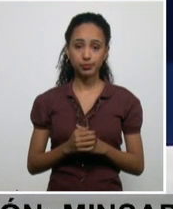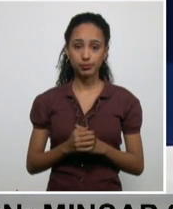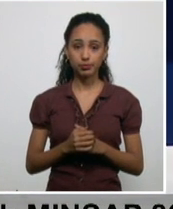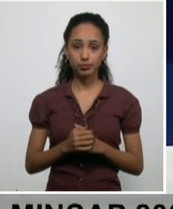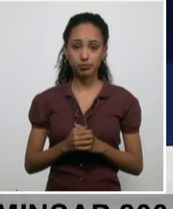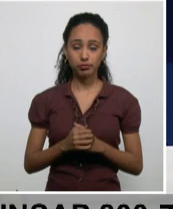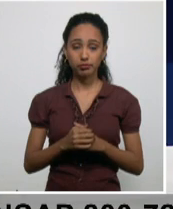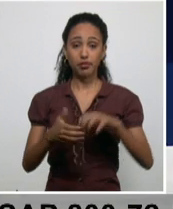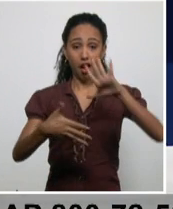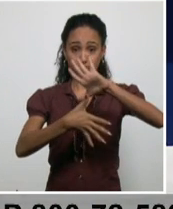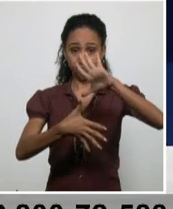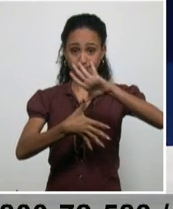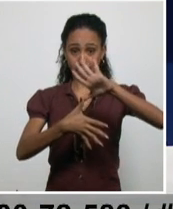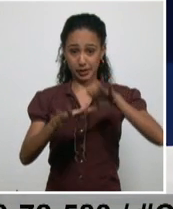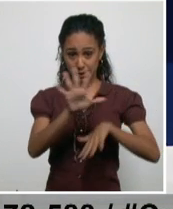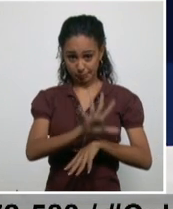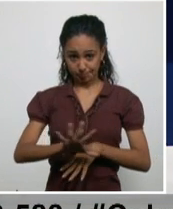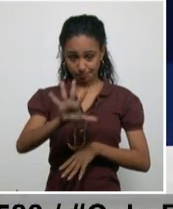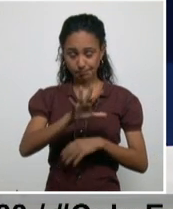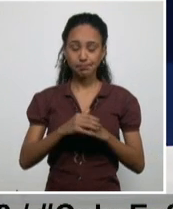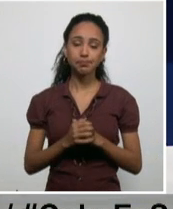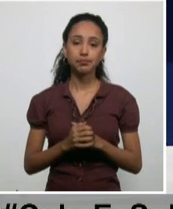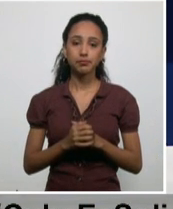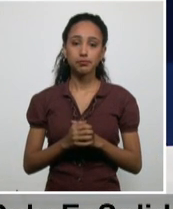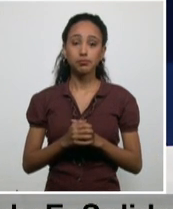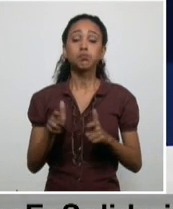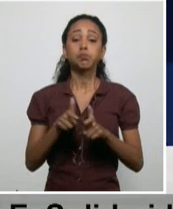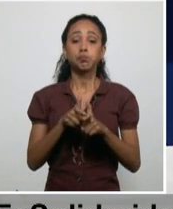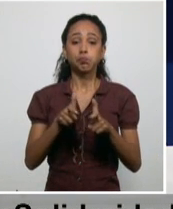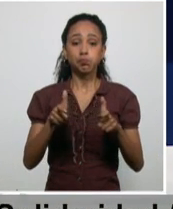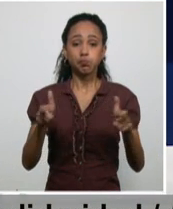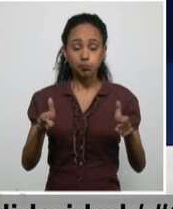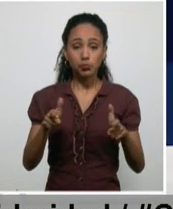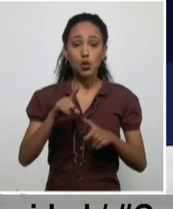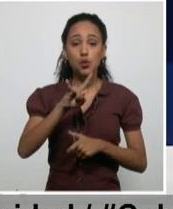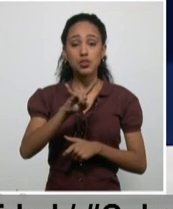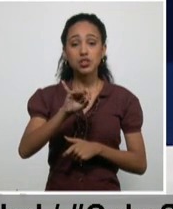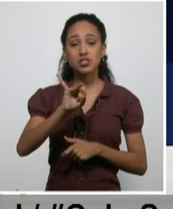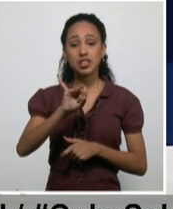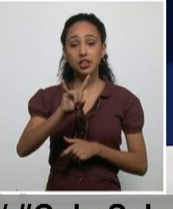de las Américas también incrementa a